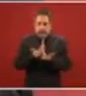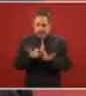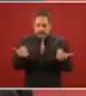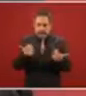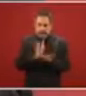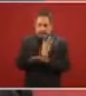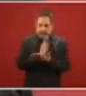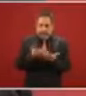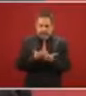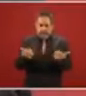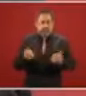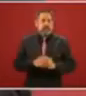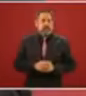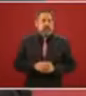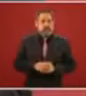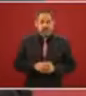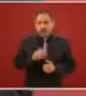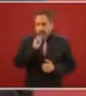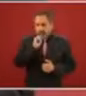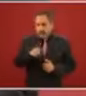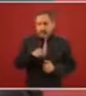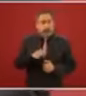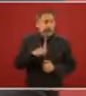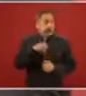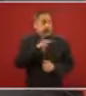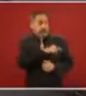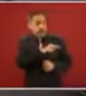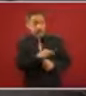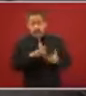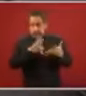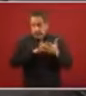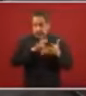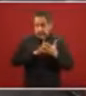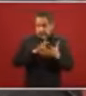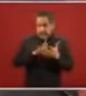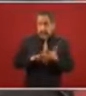Se está ayudando a las cárceles